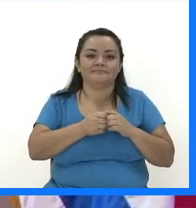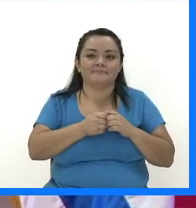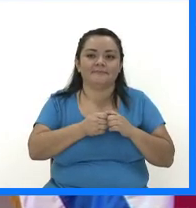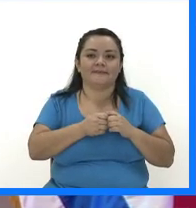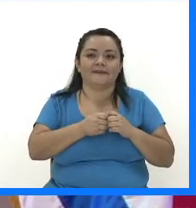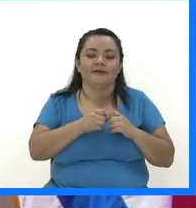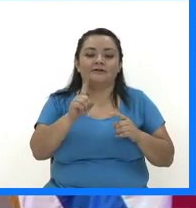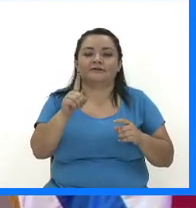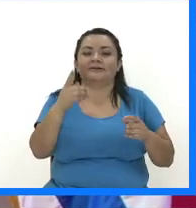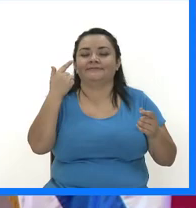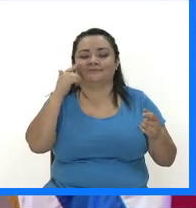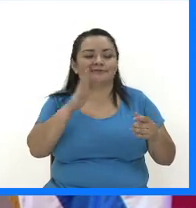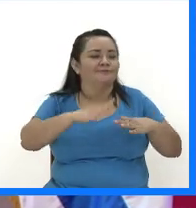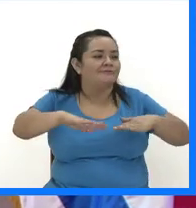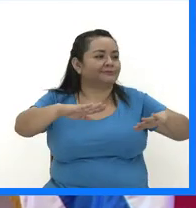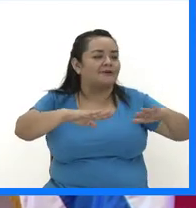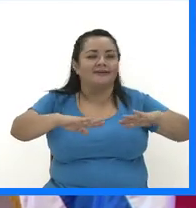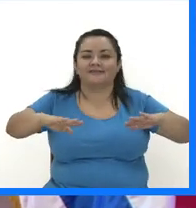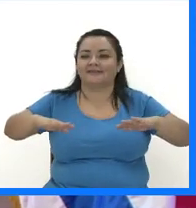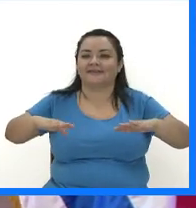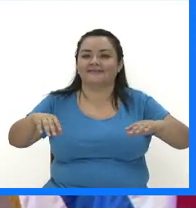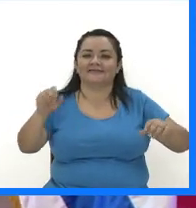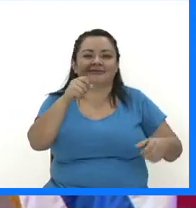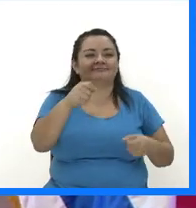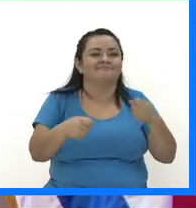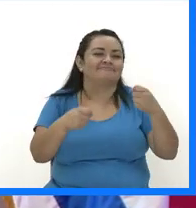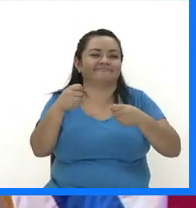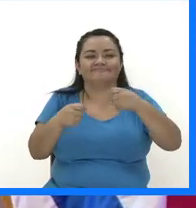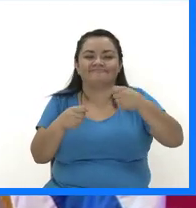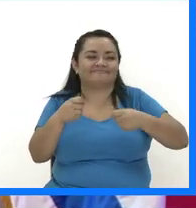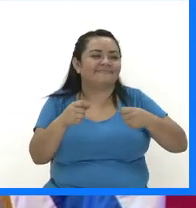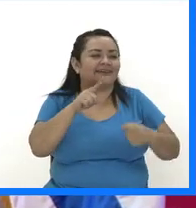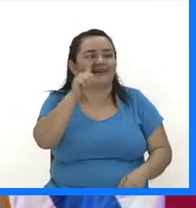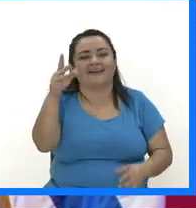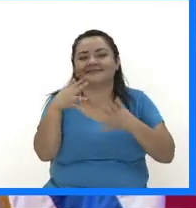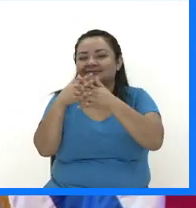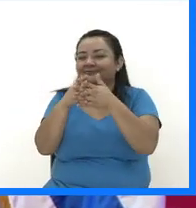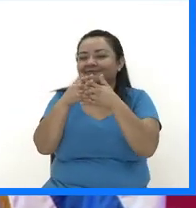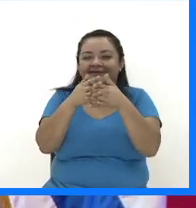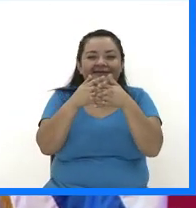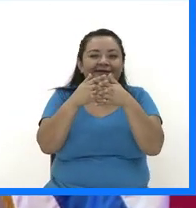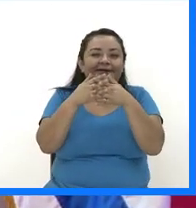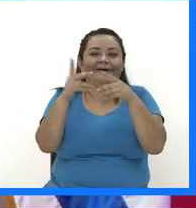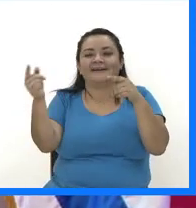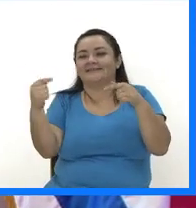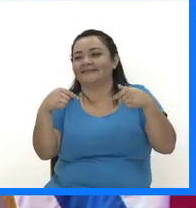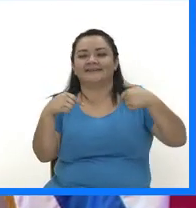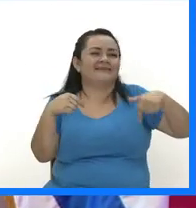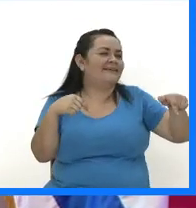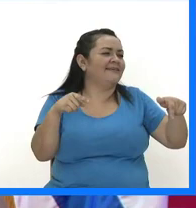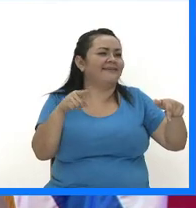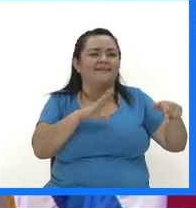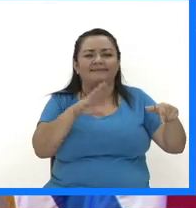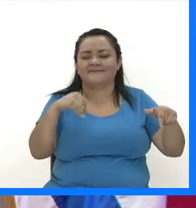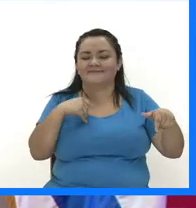ahora un instrumento donde quieras verse que lo ha tocado manejar ir a comer de partir en houston en dallas o aquí o allá con la mamá con los primos con los tíos y usted